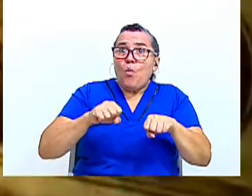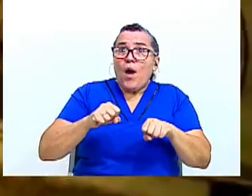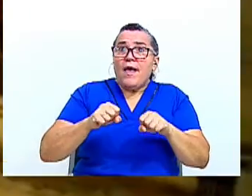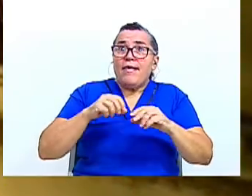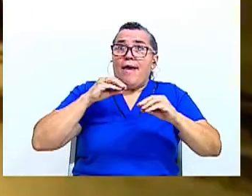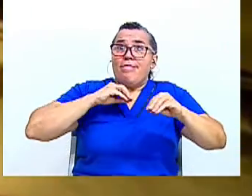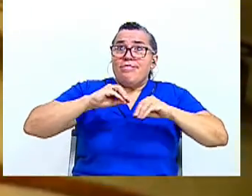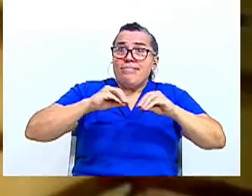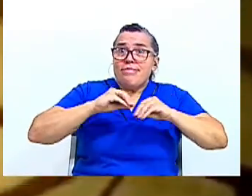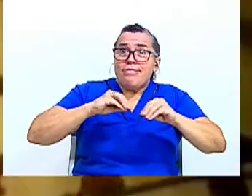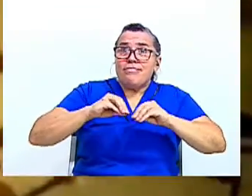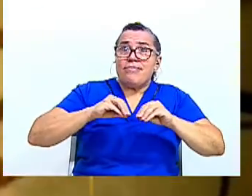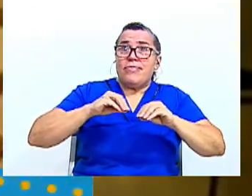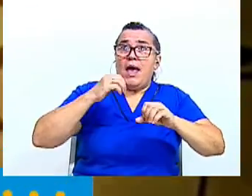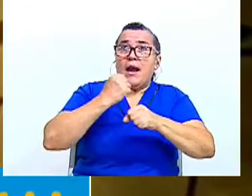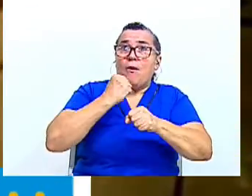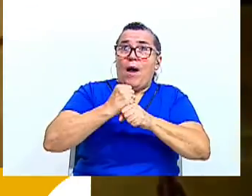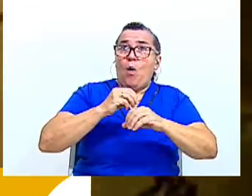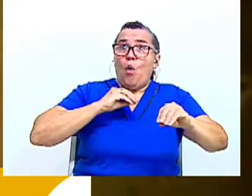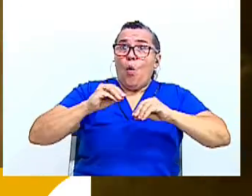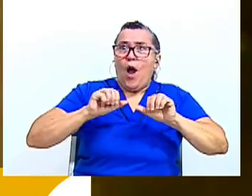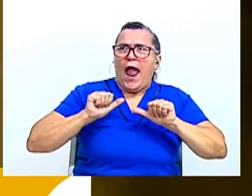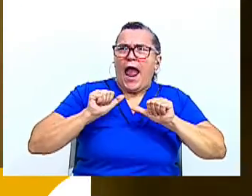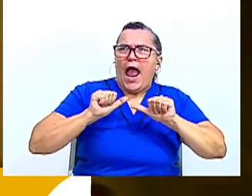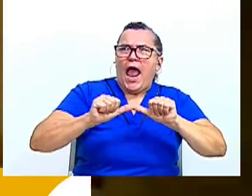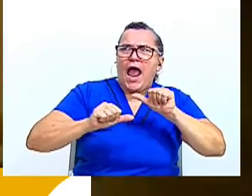un trabajo con un esfuerzo menor.